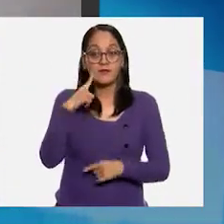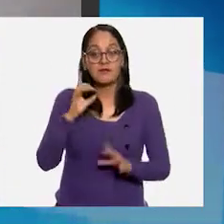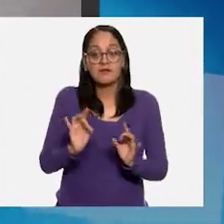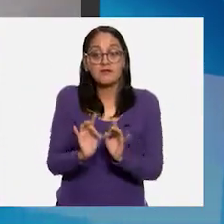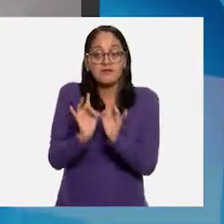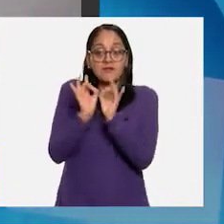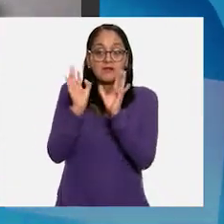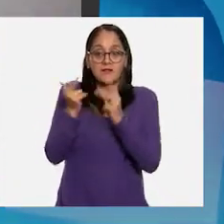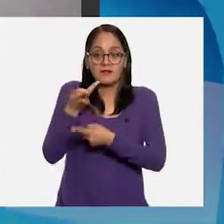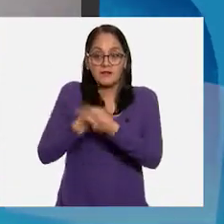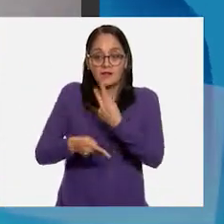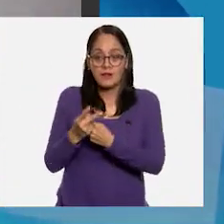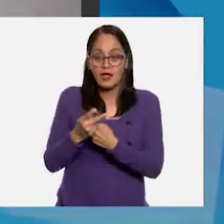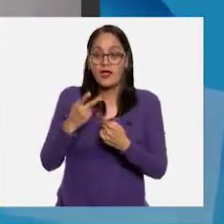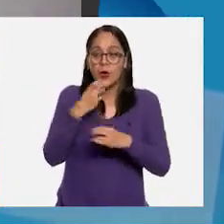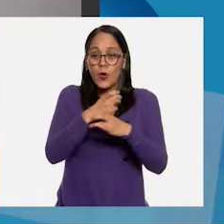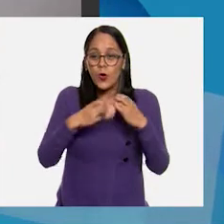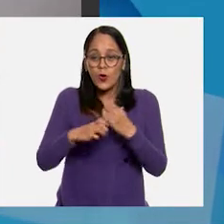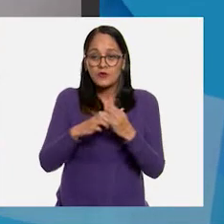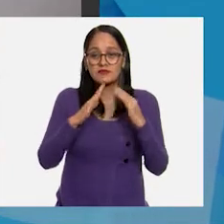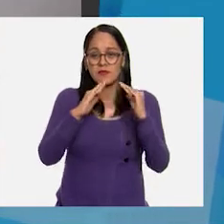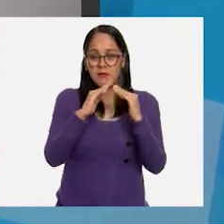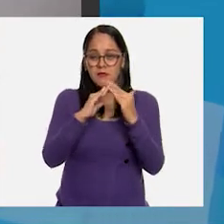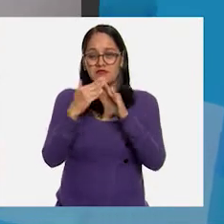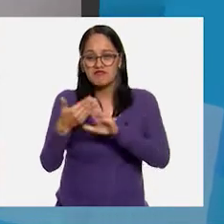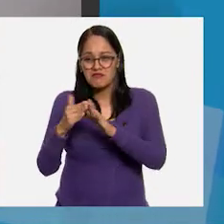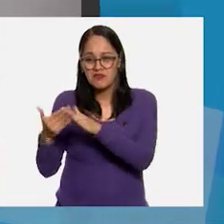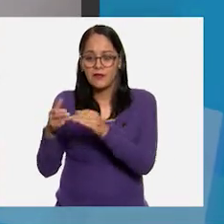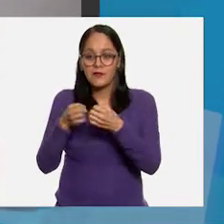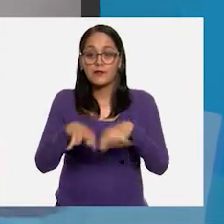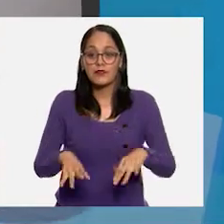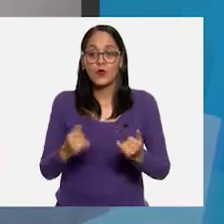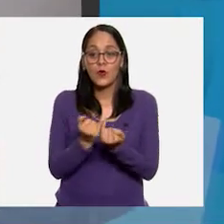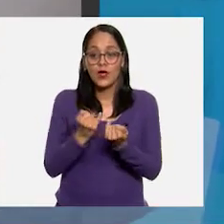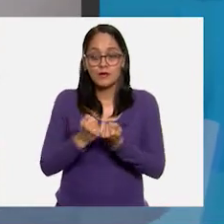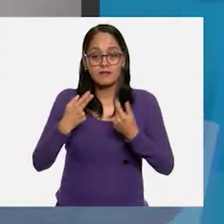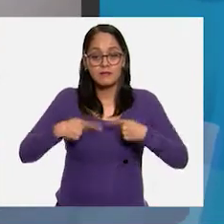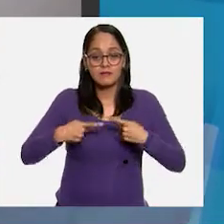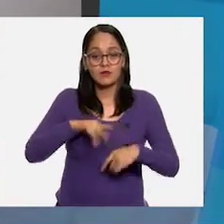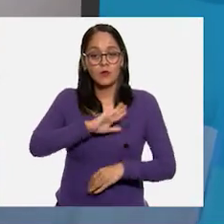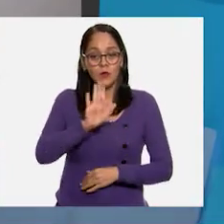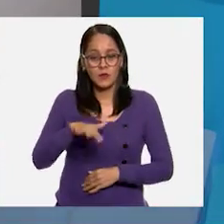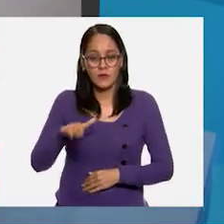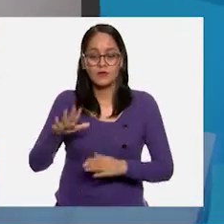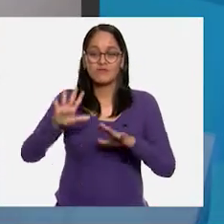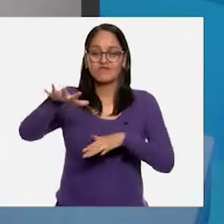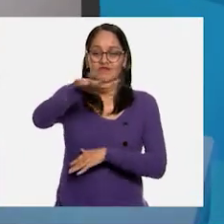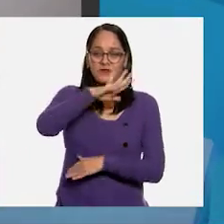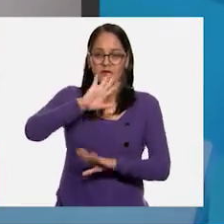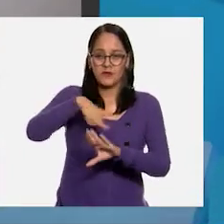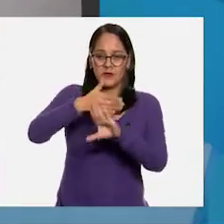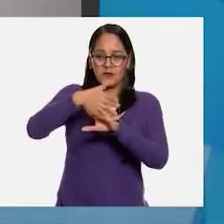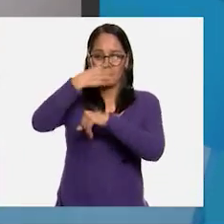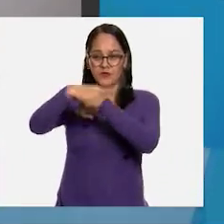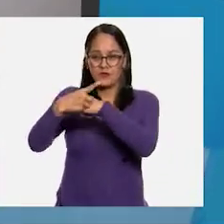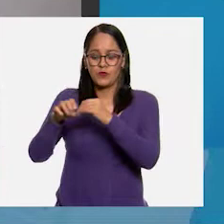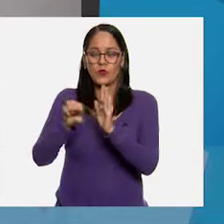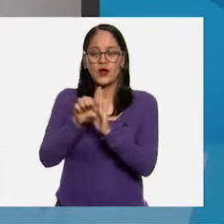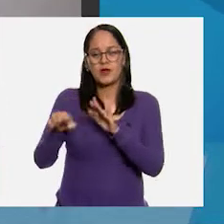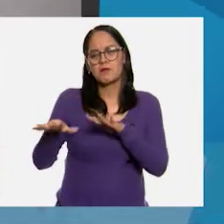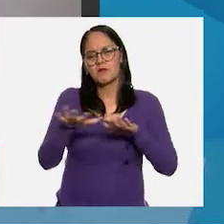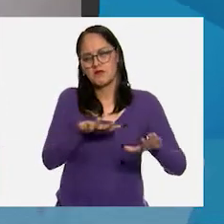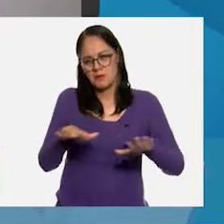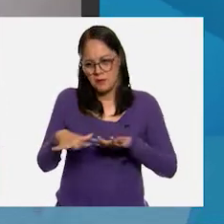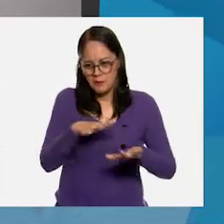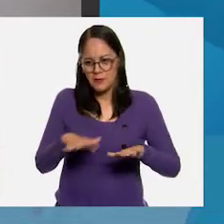causando enormes pérdidas materiales, vidas humanas y daños sobre el medio ambiente, ocasionadas por fenómenos como